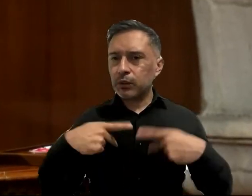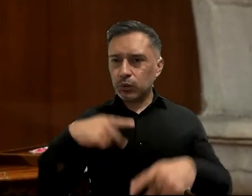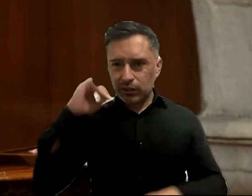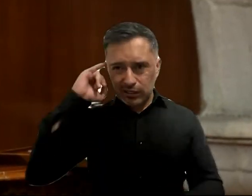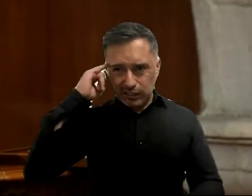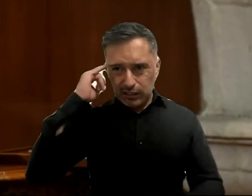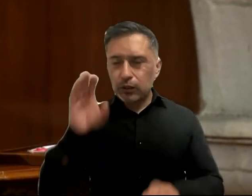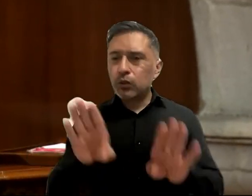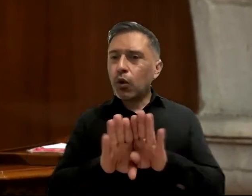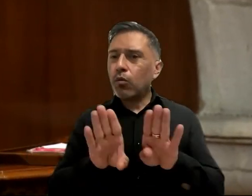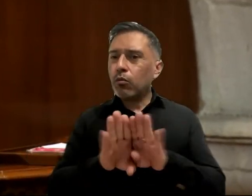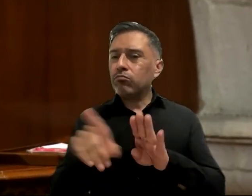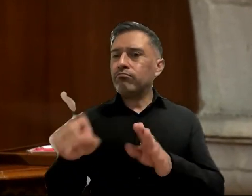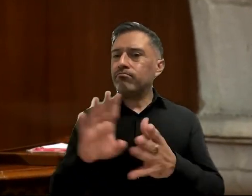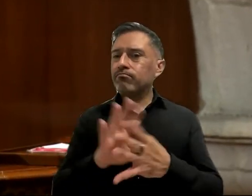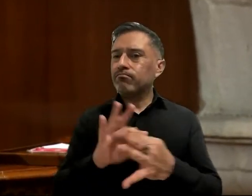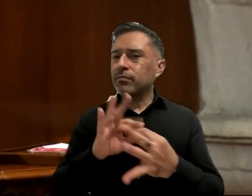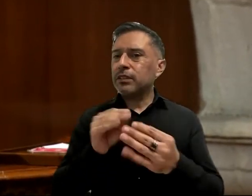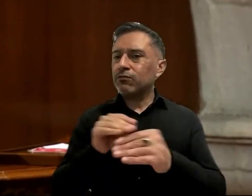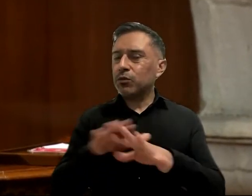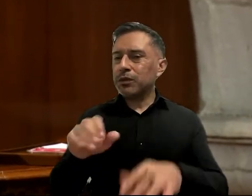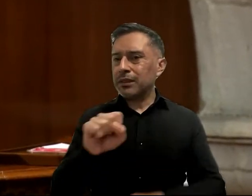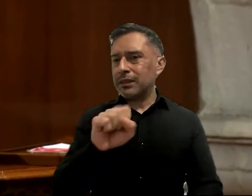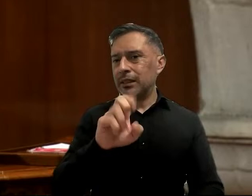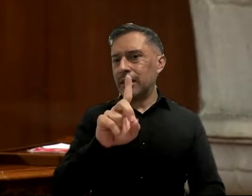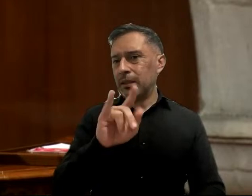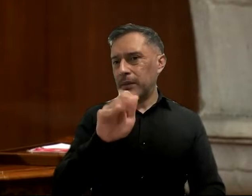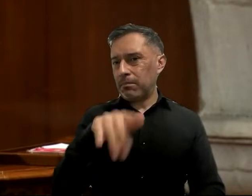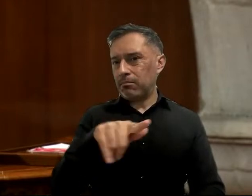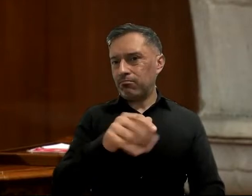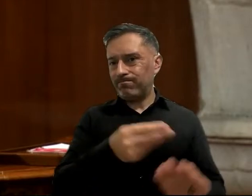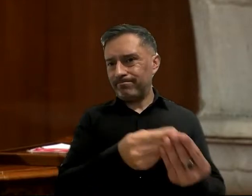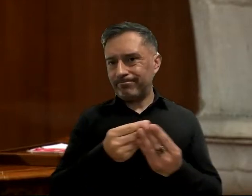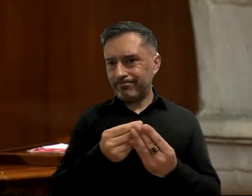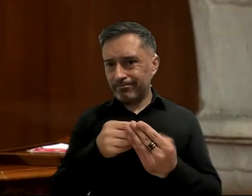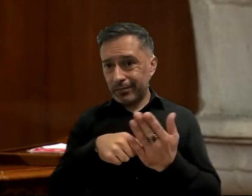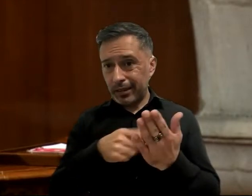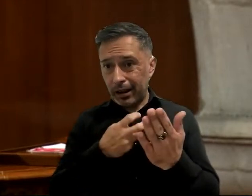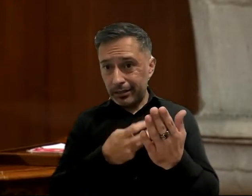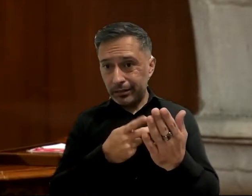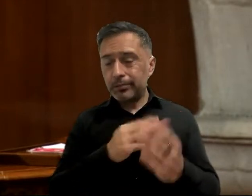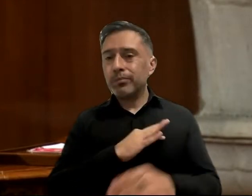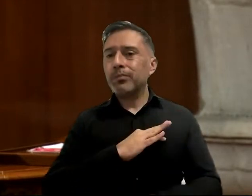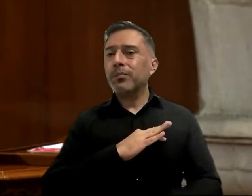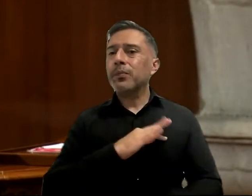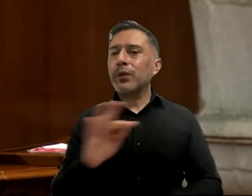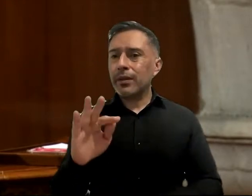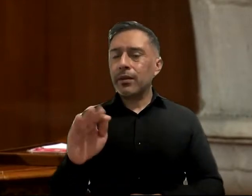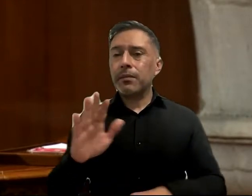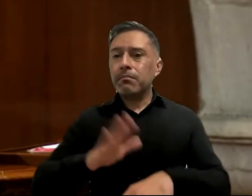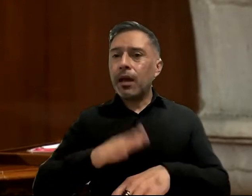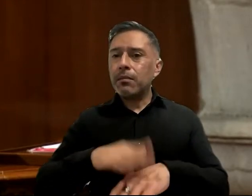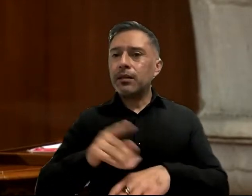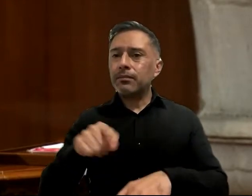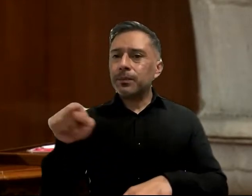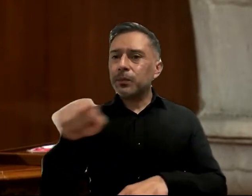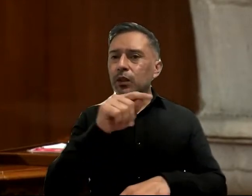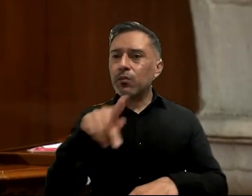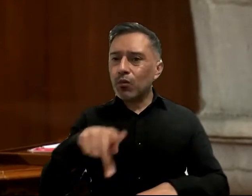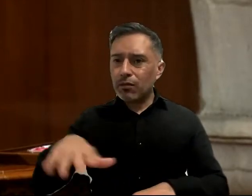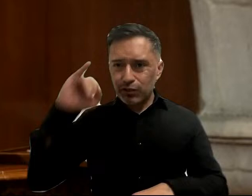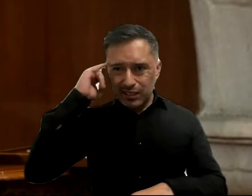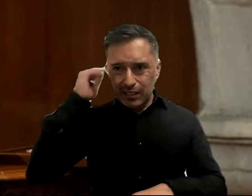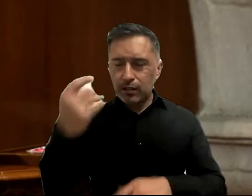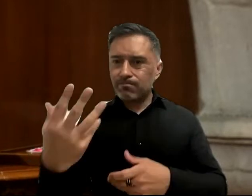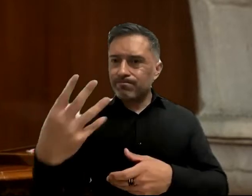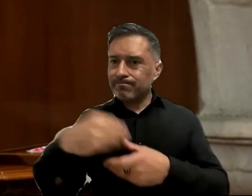de la información que proporcionó el CEDIPIEM, lo que hizo posible que se atribuyera a fortalecer la participación de los pueblos indígenas, su